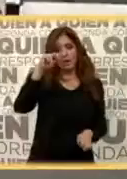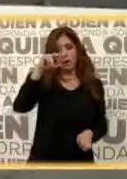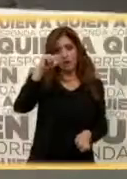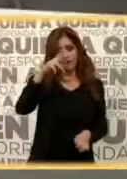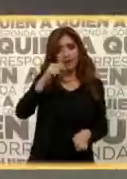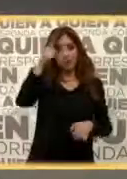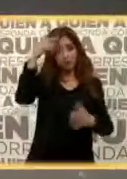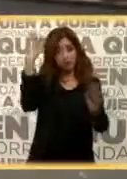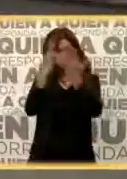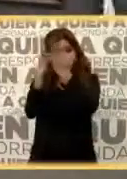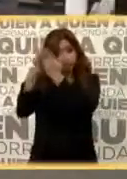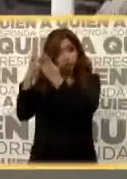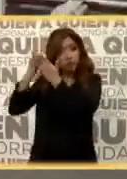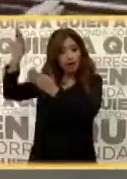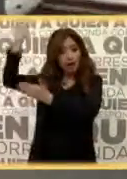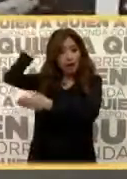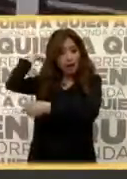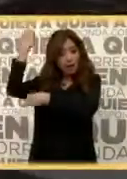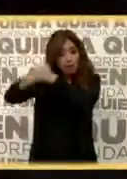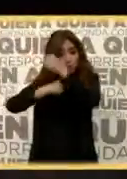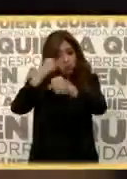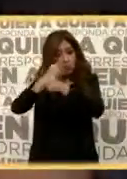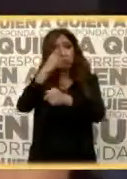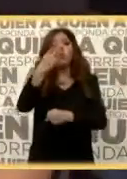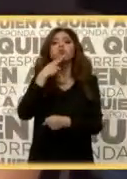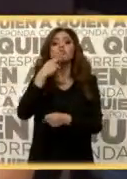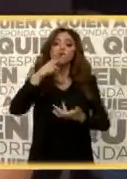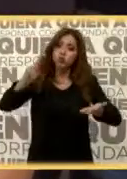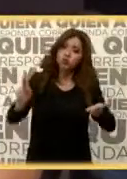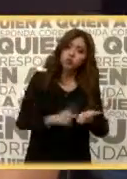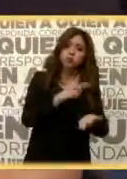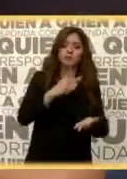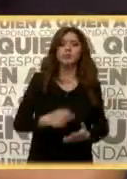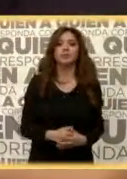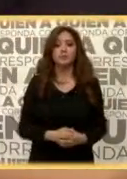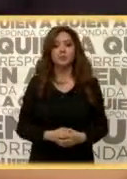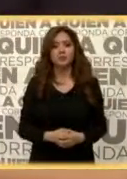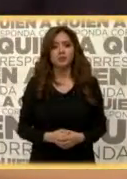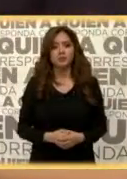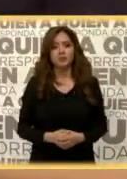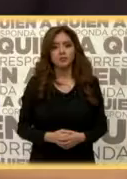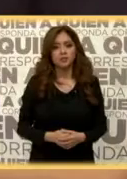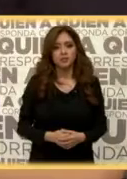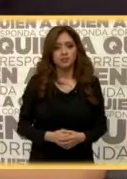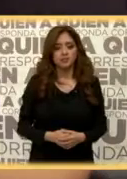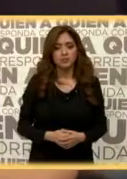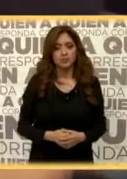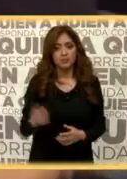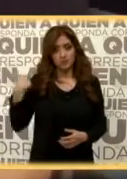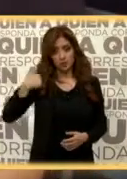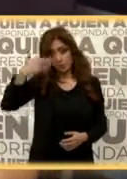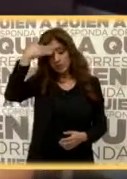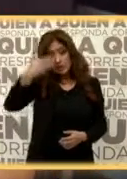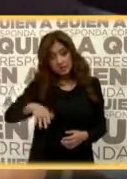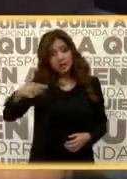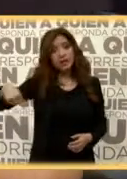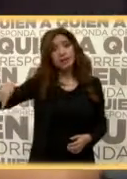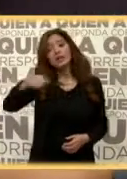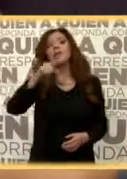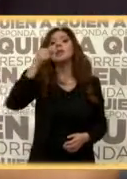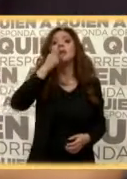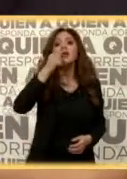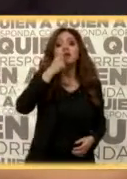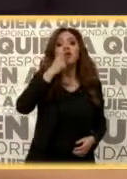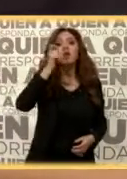estructuras utilizadas en años anteriores. Y se maneja mucho lo que es la ergonomía, ¿no? Sabemos que los niños se manejan